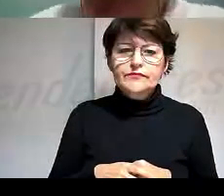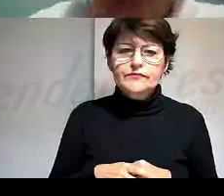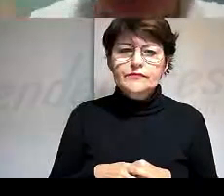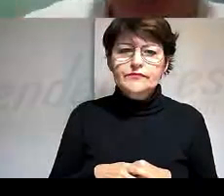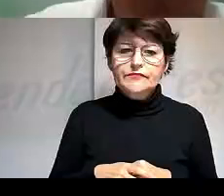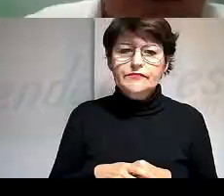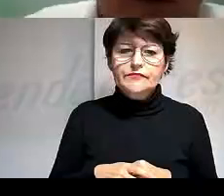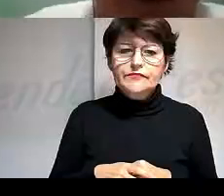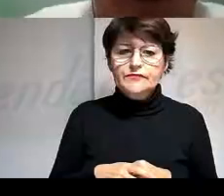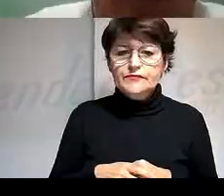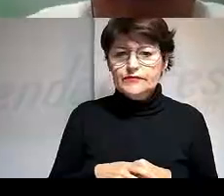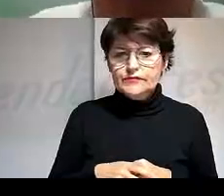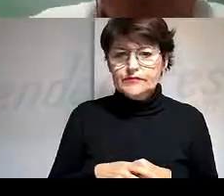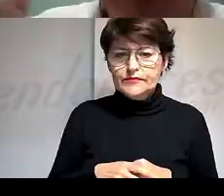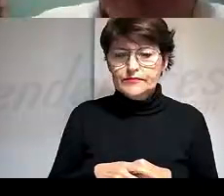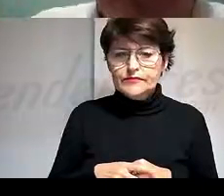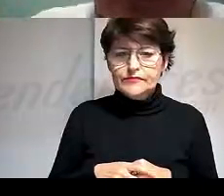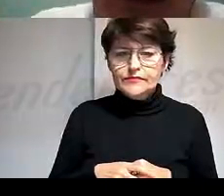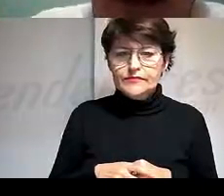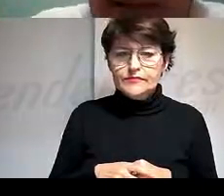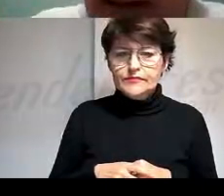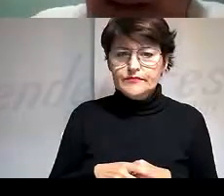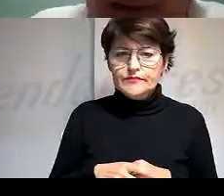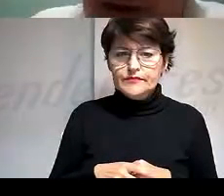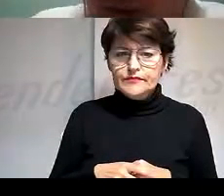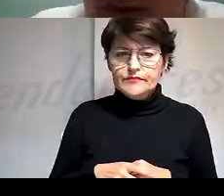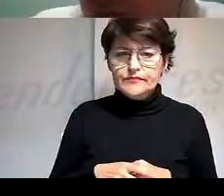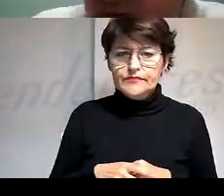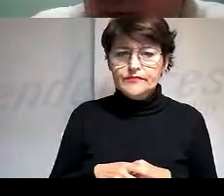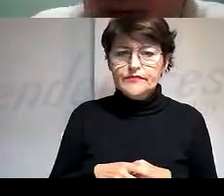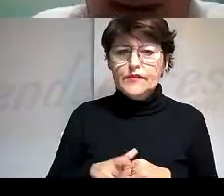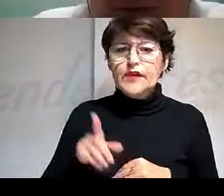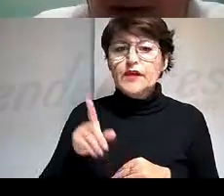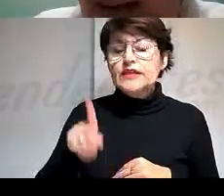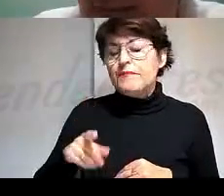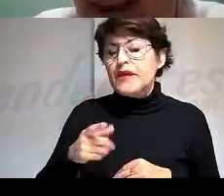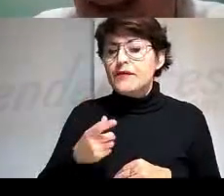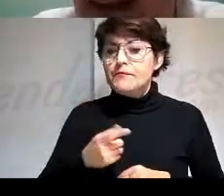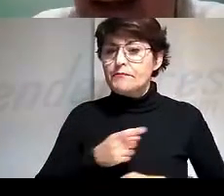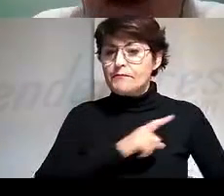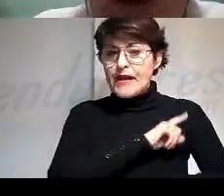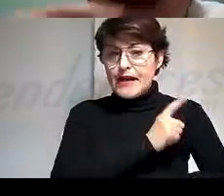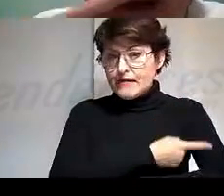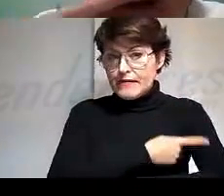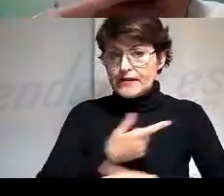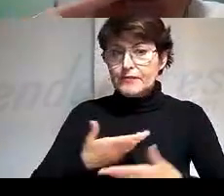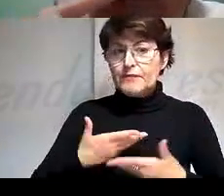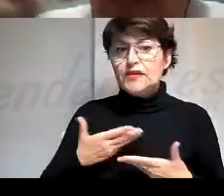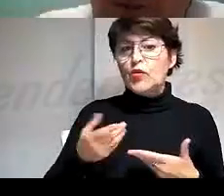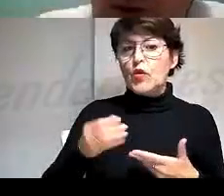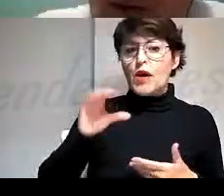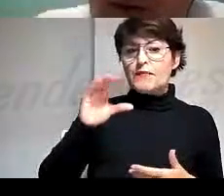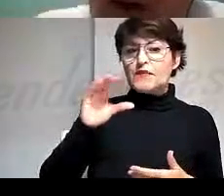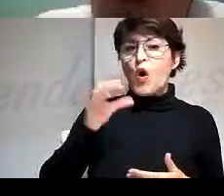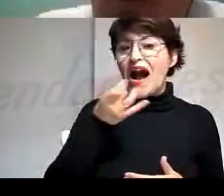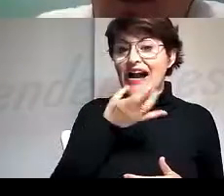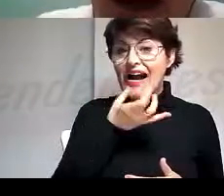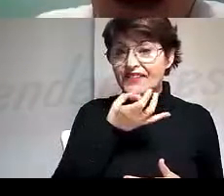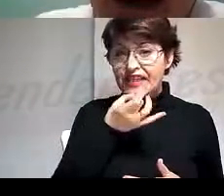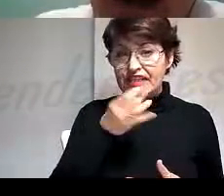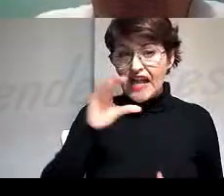Bueno, veremos ahora de los aminoácidos ramificados. A nivel de rendimiento deportivo, pues lo que comentábamos, cafeína, mateína o guaranina actúan como